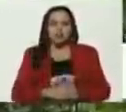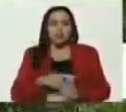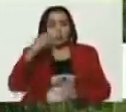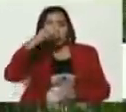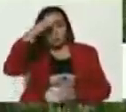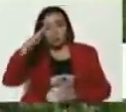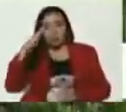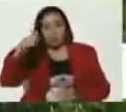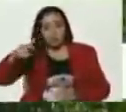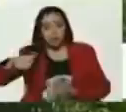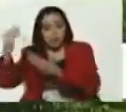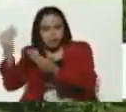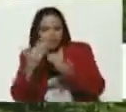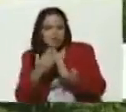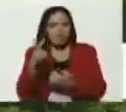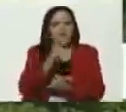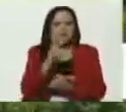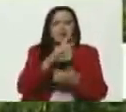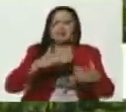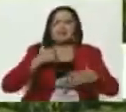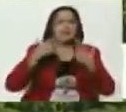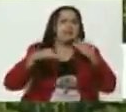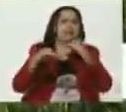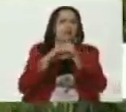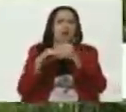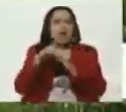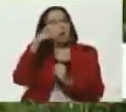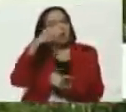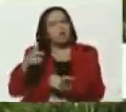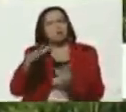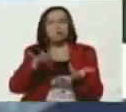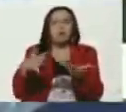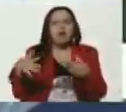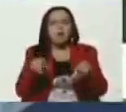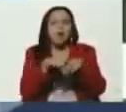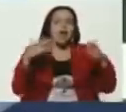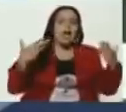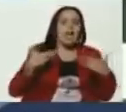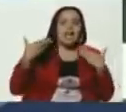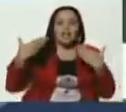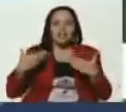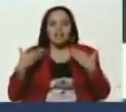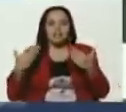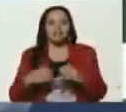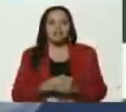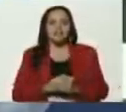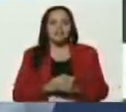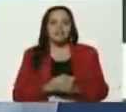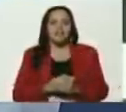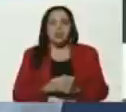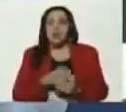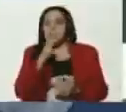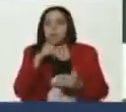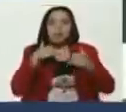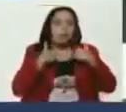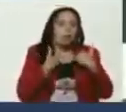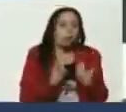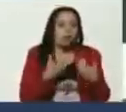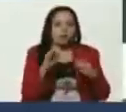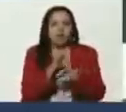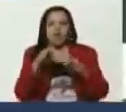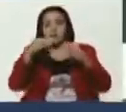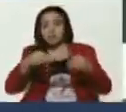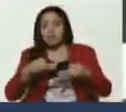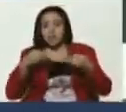a Venezuela y se sienten como que estuvieran en Cuba, el pueblo se parece, alegres, no nos desmoralizamos por nada, siempre